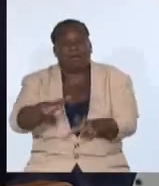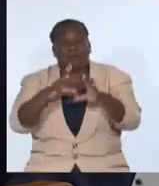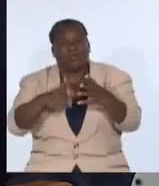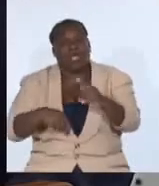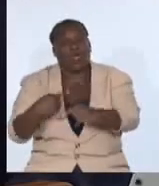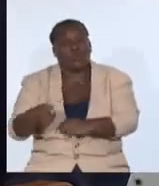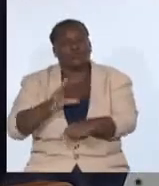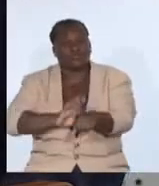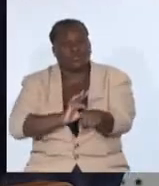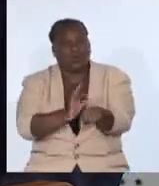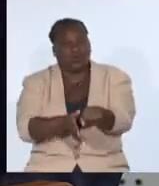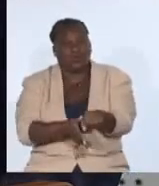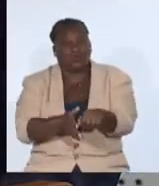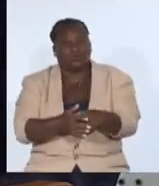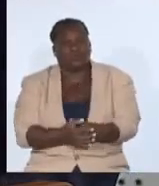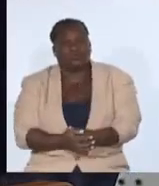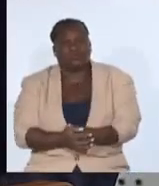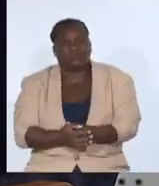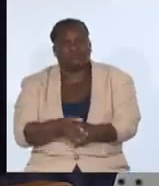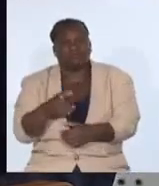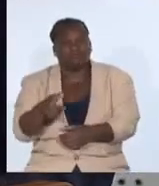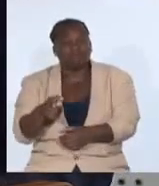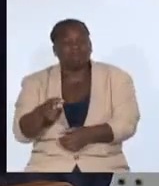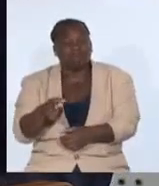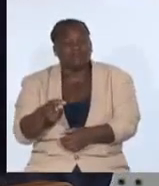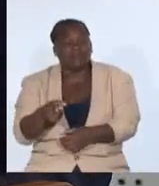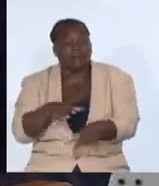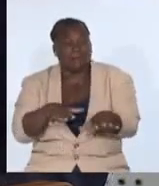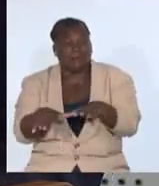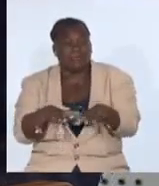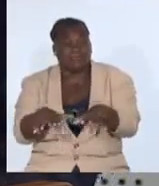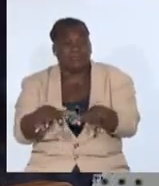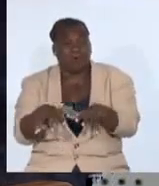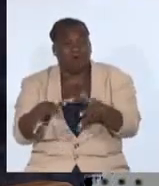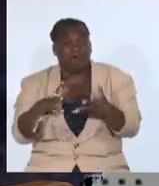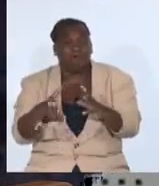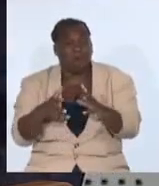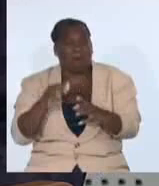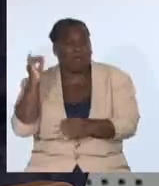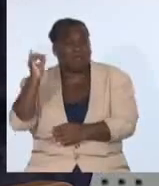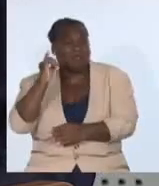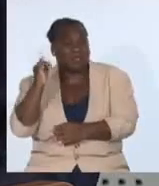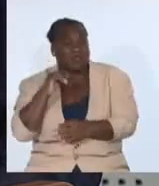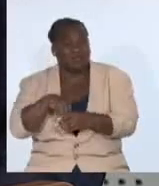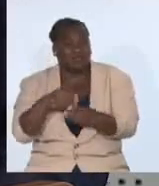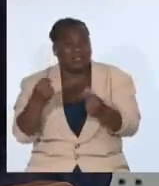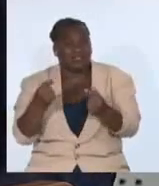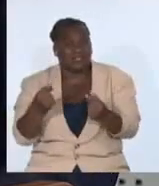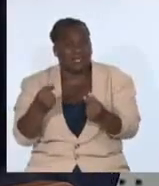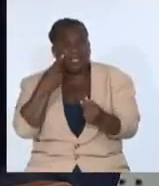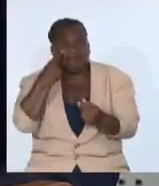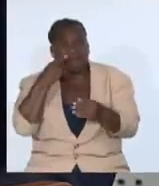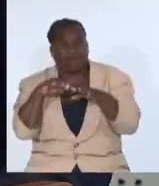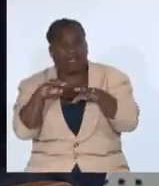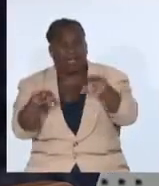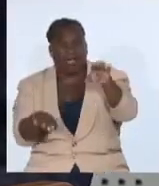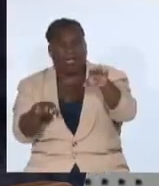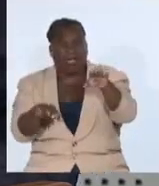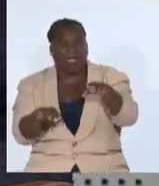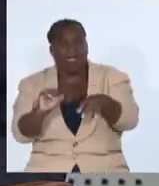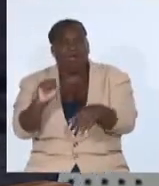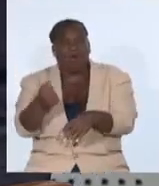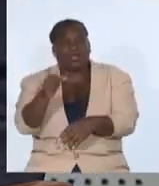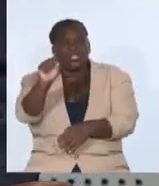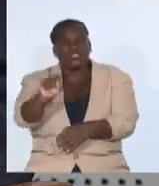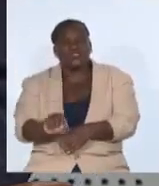pandemia una arquitectura financiera internacional que perpetúa semejantes disparidades y obliga al